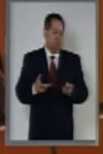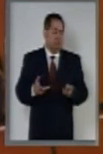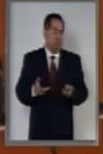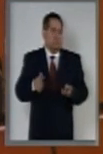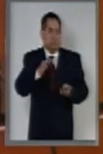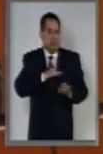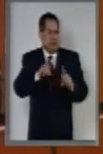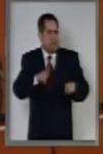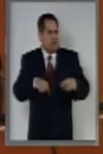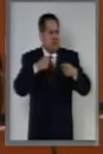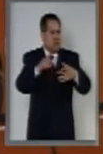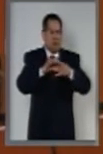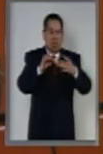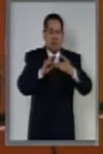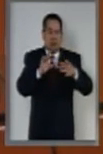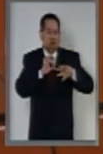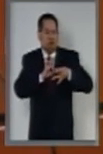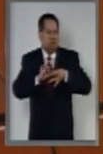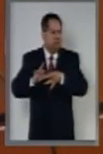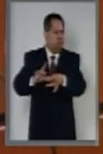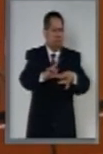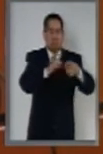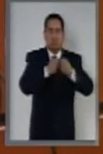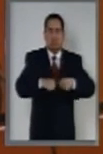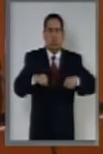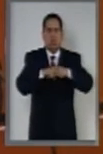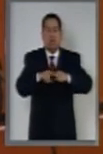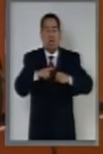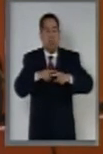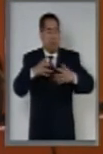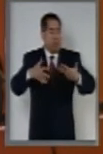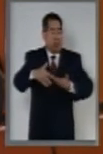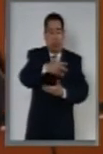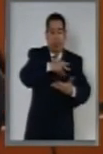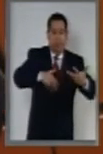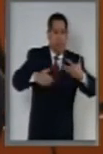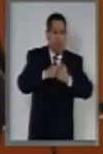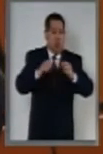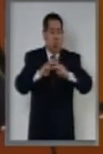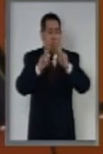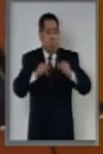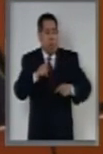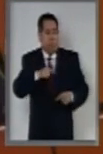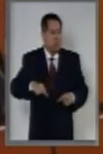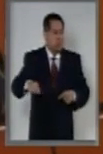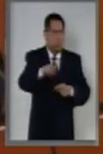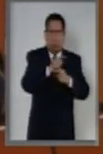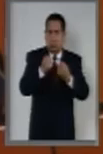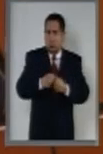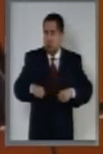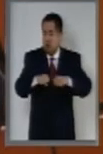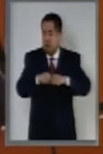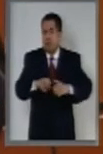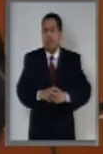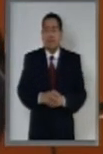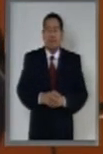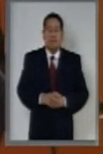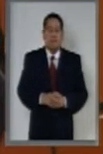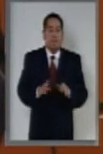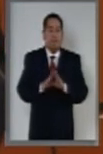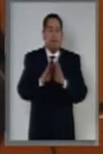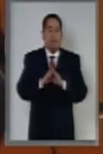permitan garantizar la cohesión social y la convivencia pacífica en una sociedad, lo